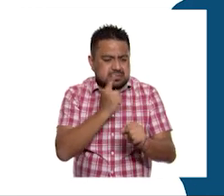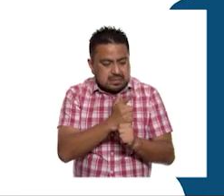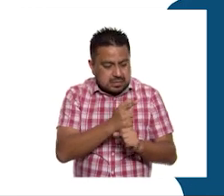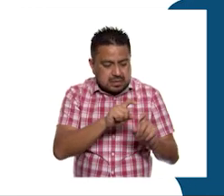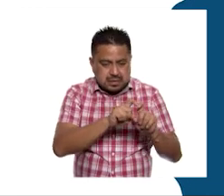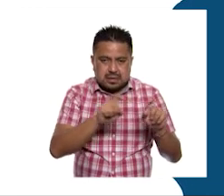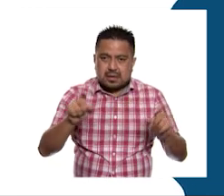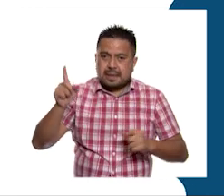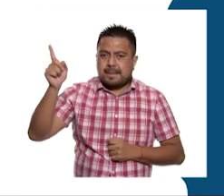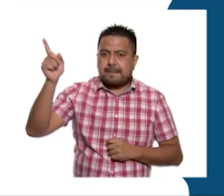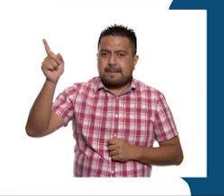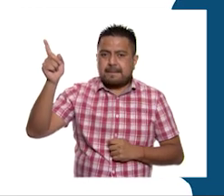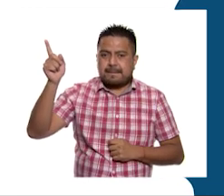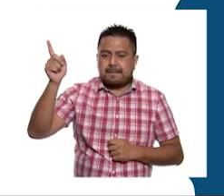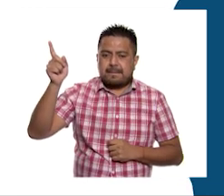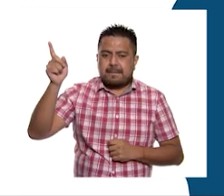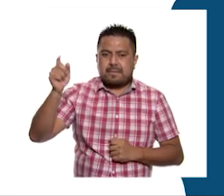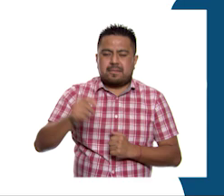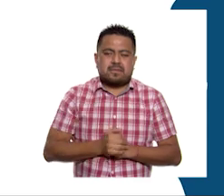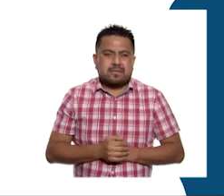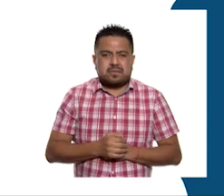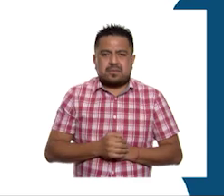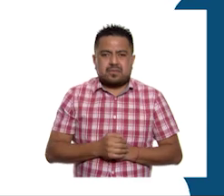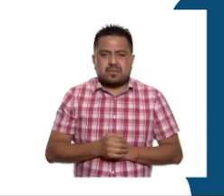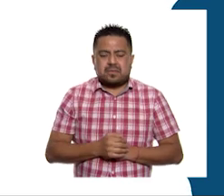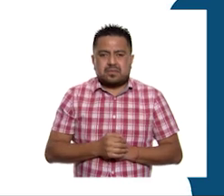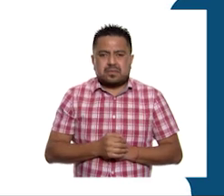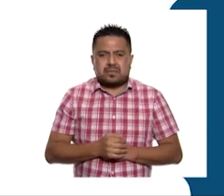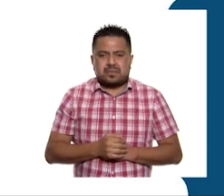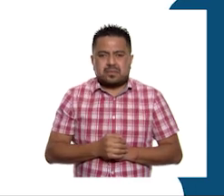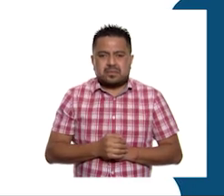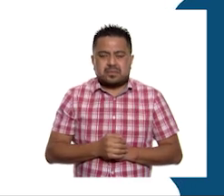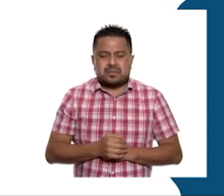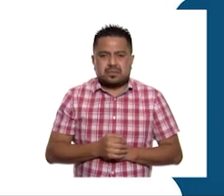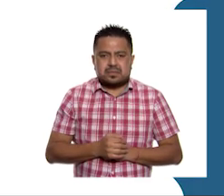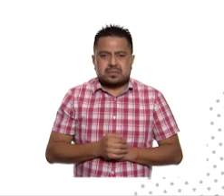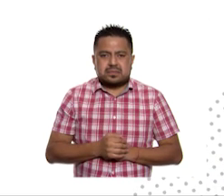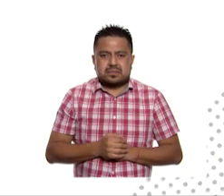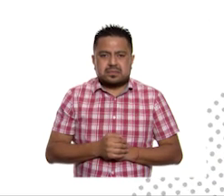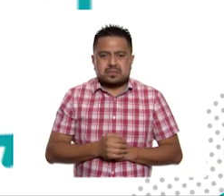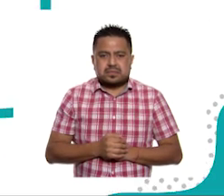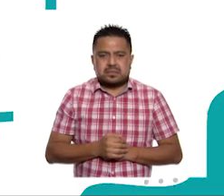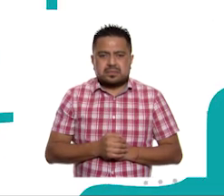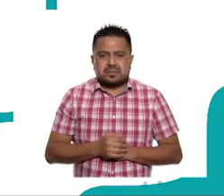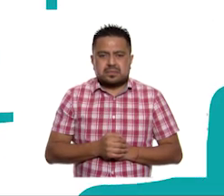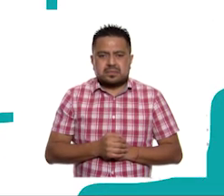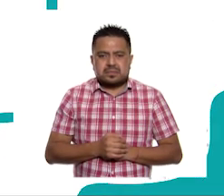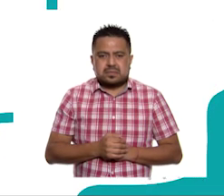siguiente liga: aprendeencasa.cep.gov.mx.